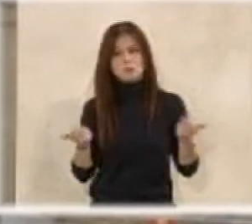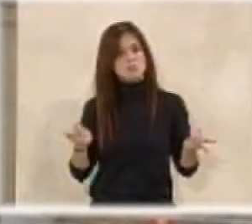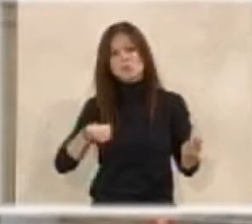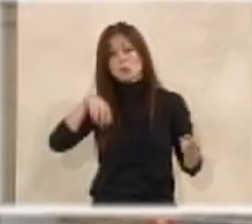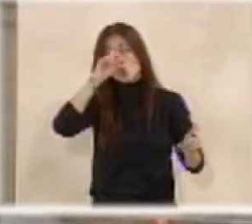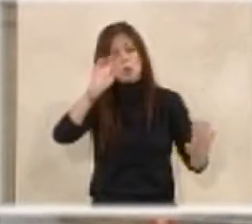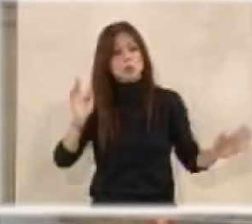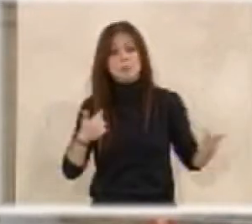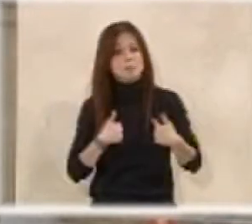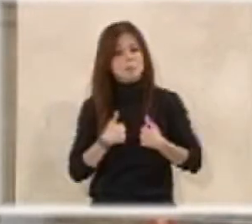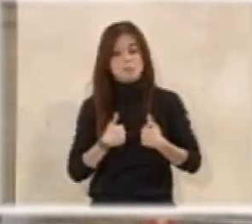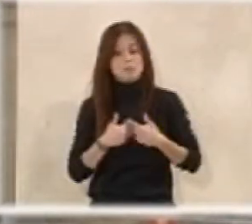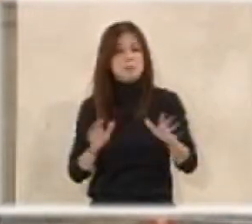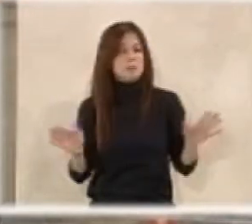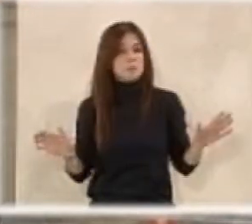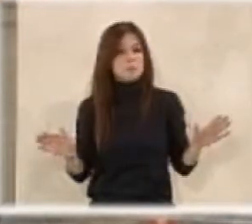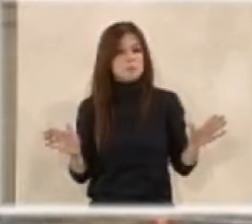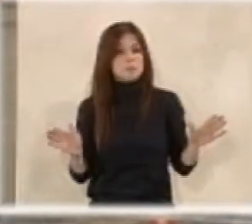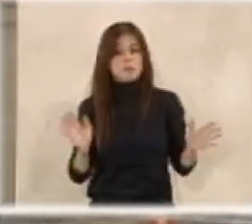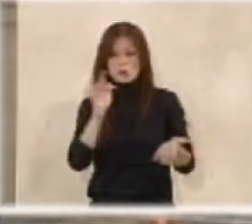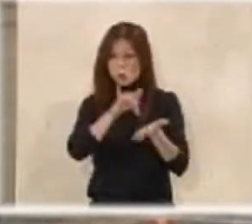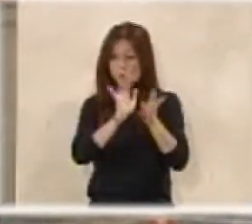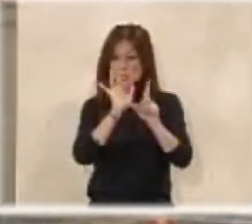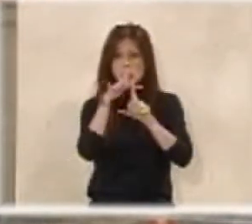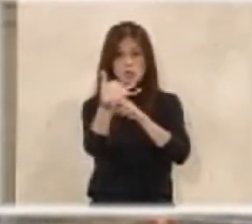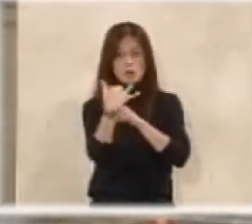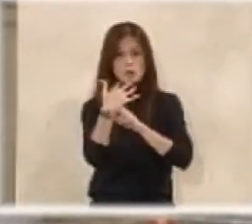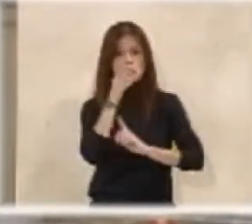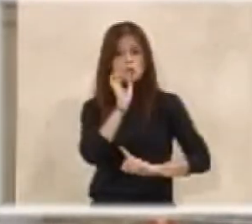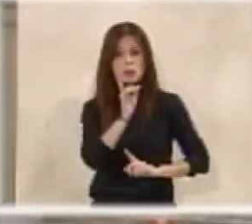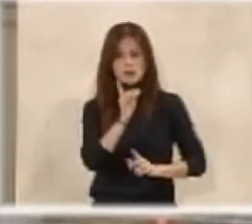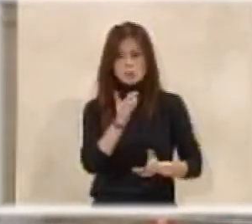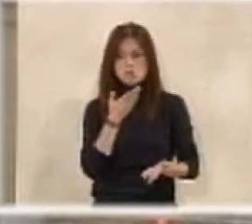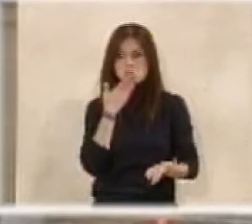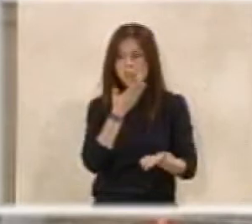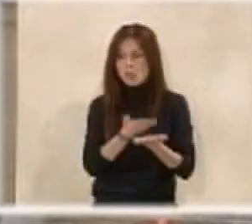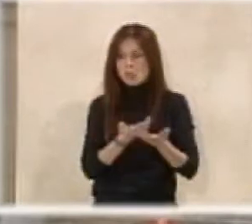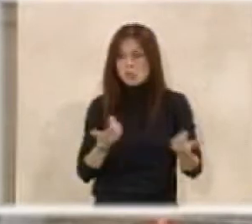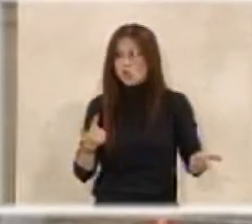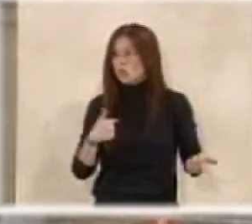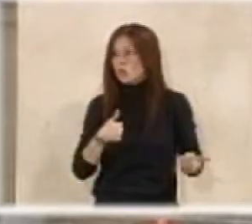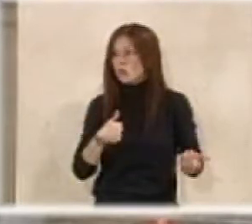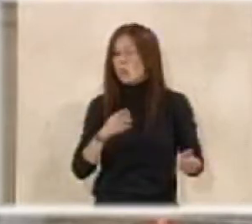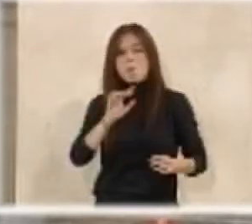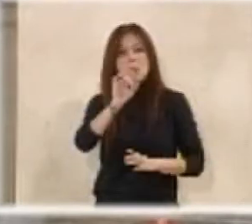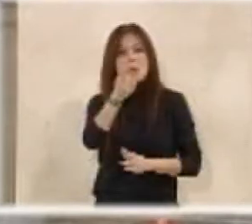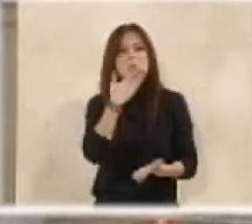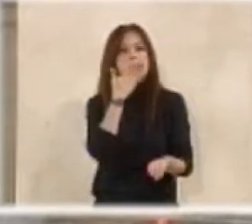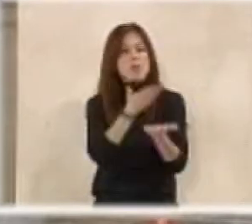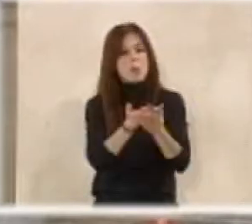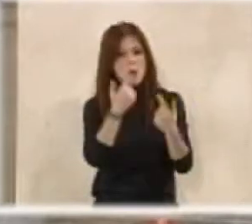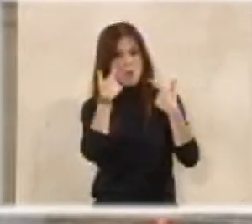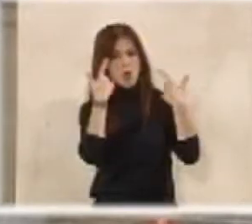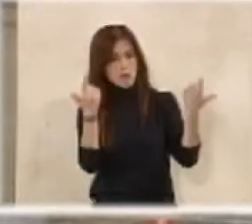no sé, pero nada más, en el caso nada más que de plantear esto, yo lo que diría en primer lugar, vamos a